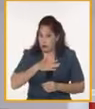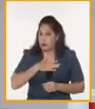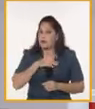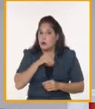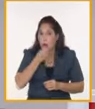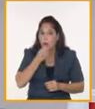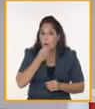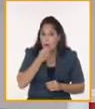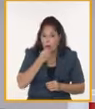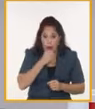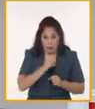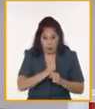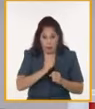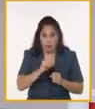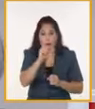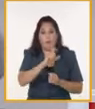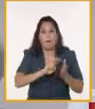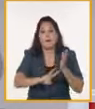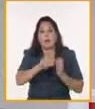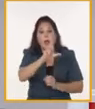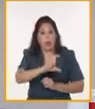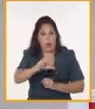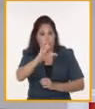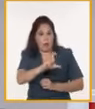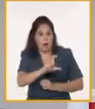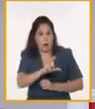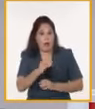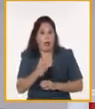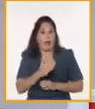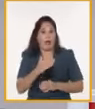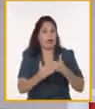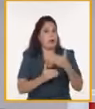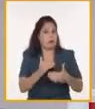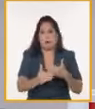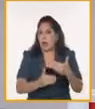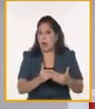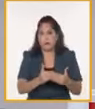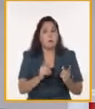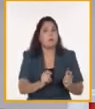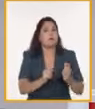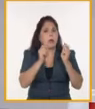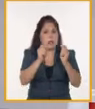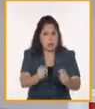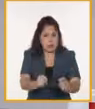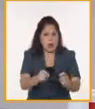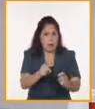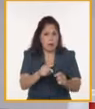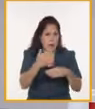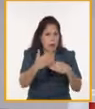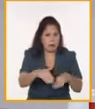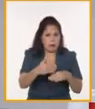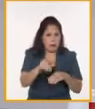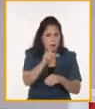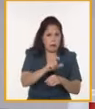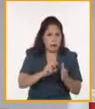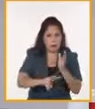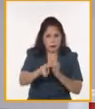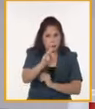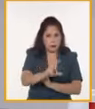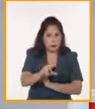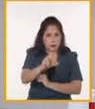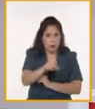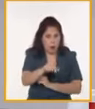posibilidad de si está en camaguey y a lo mejor quiere adelantar ese trámite y usted lo quiere presentar En esa dirección de de de